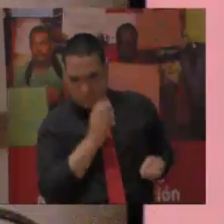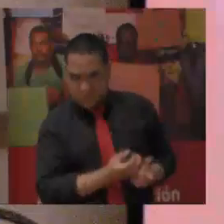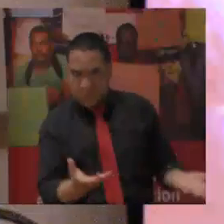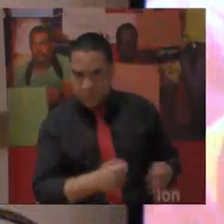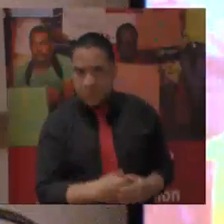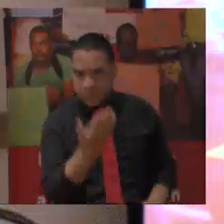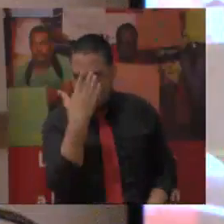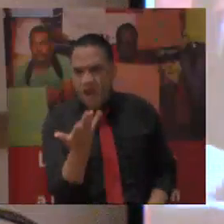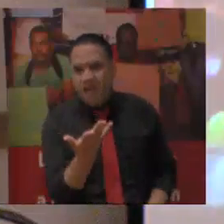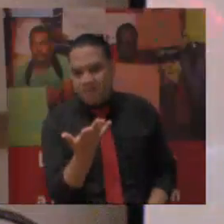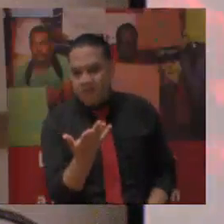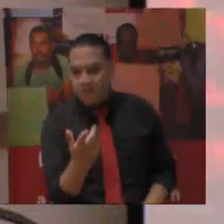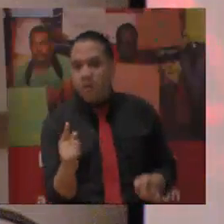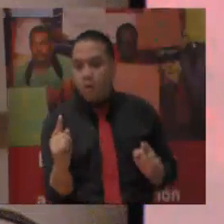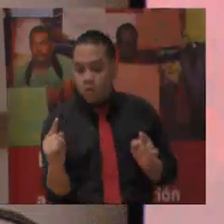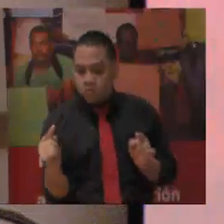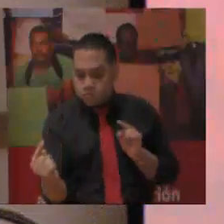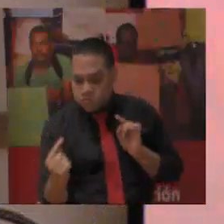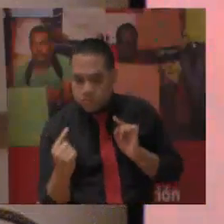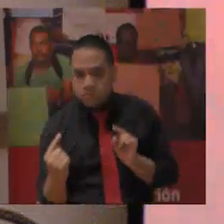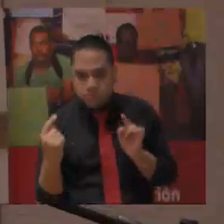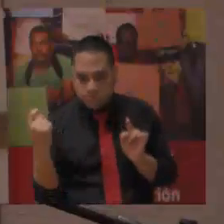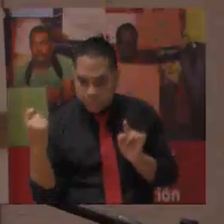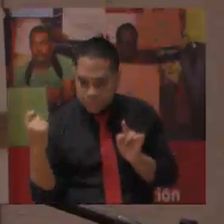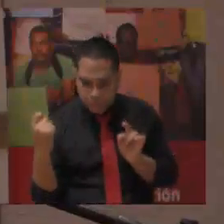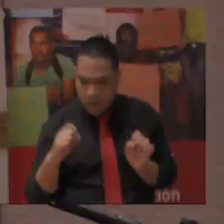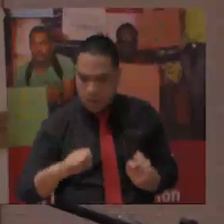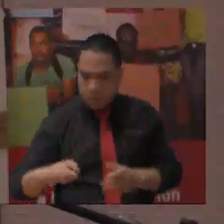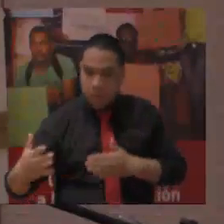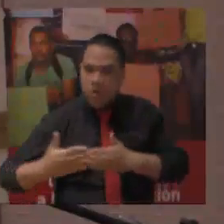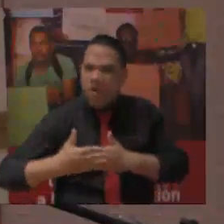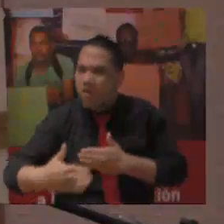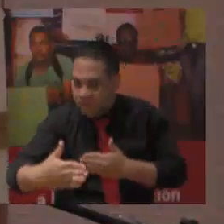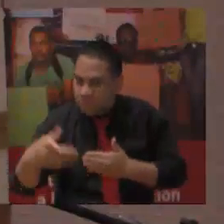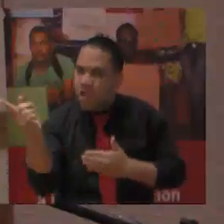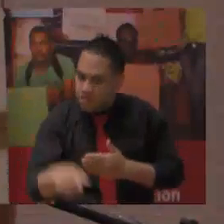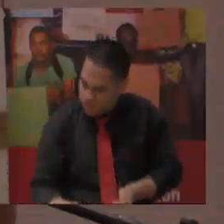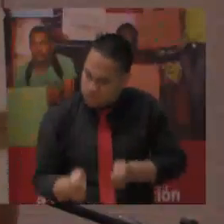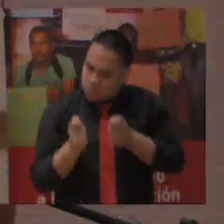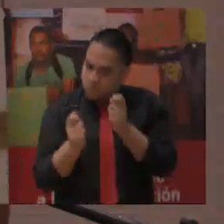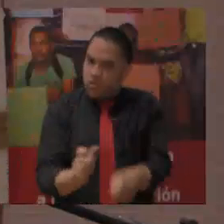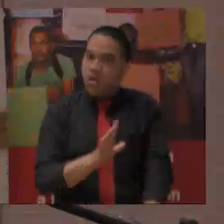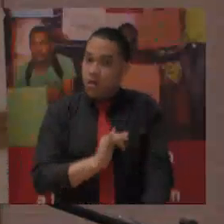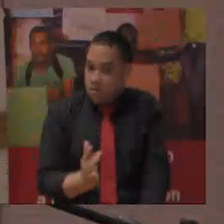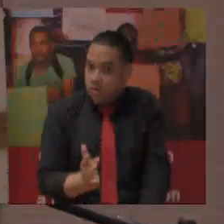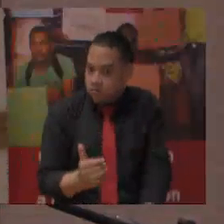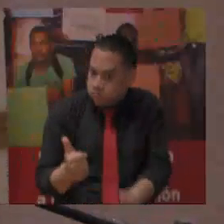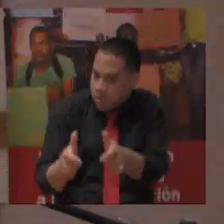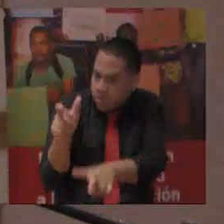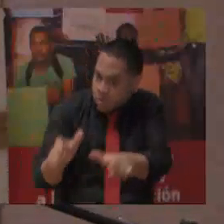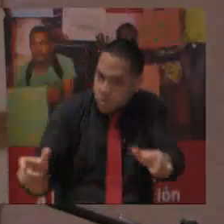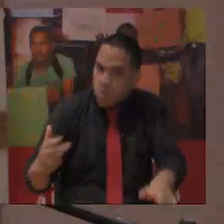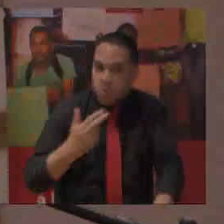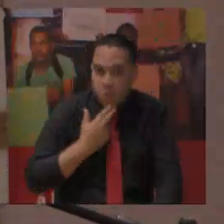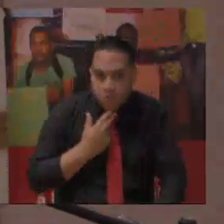ciudad para el posconflicto. Eso dice mucho de su gente y de sus instituciones. Bueno.